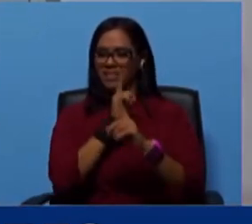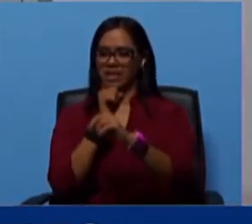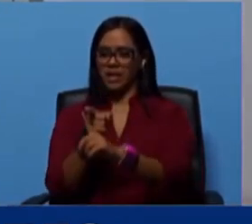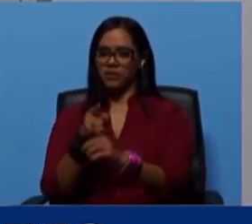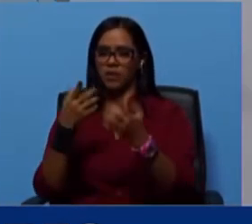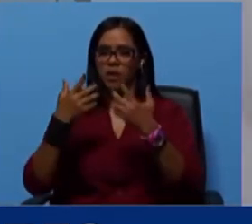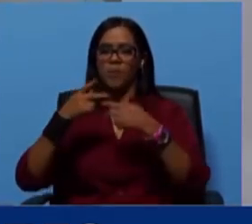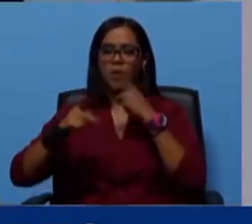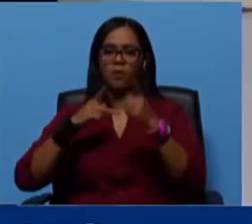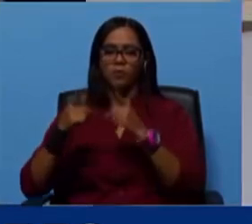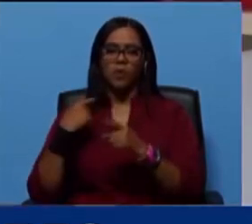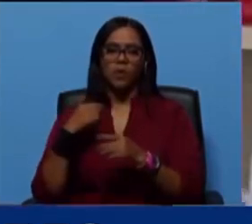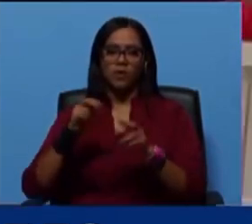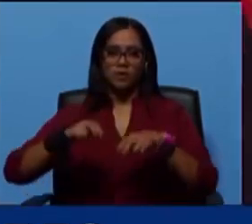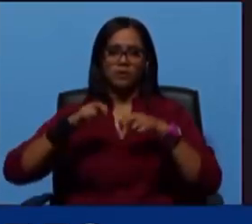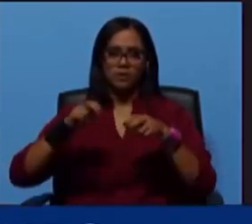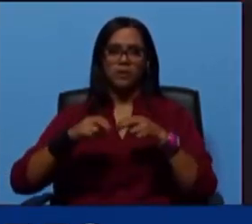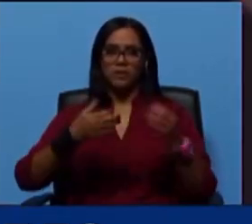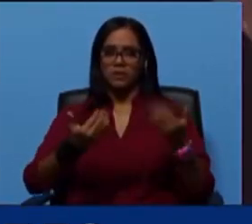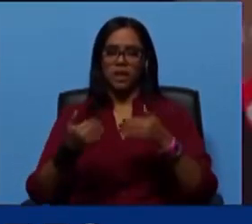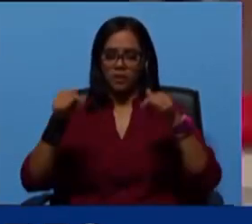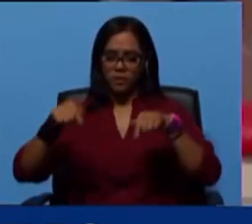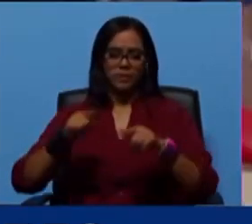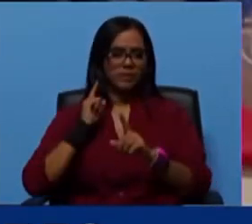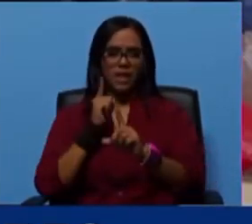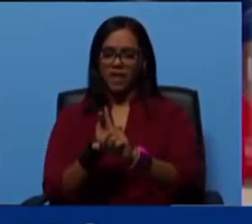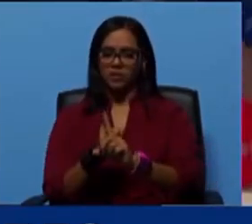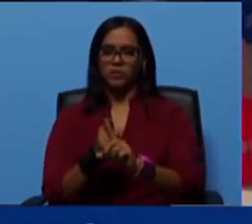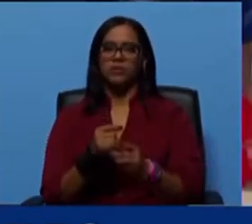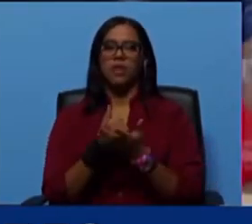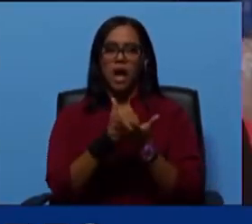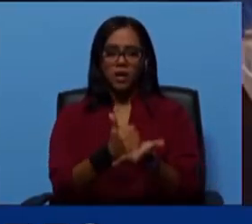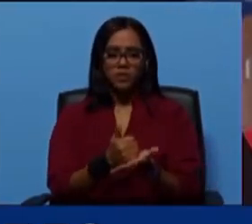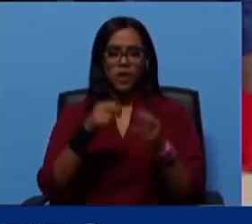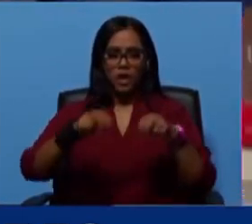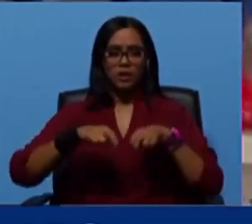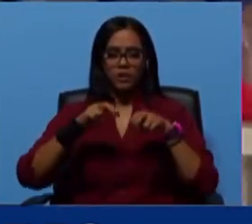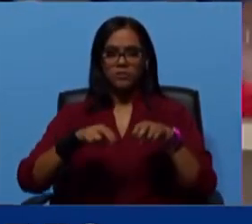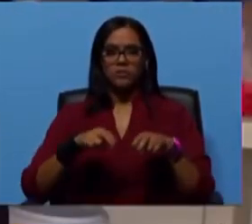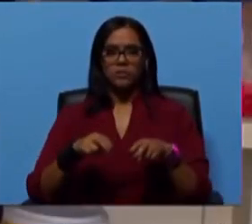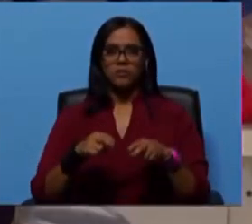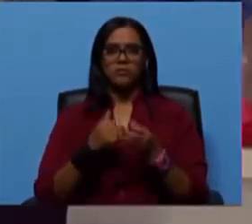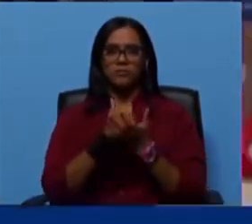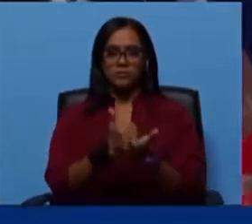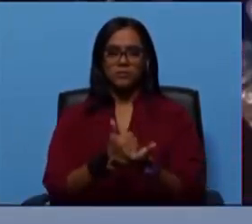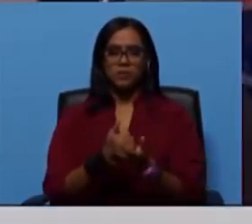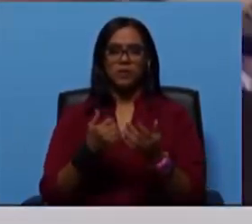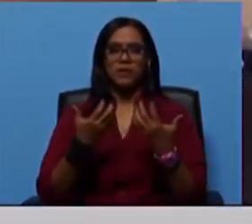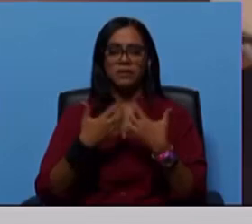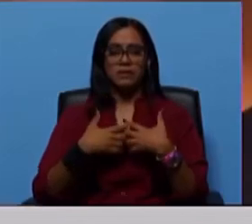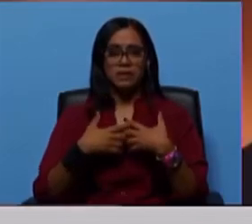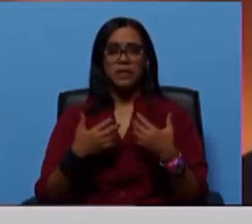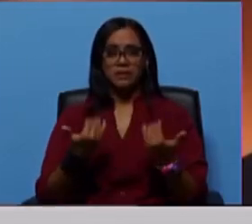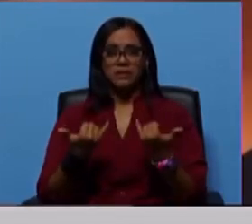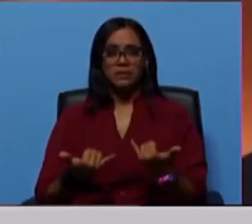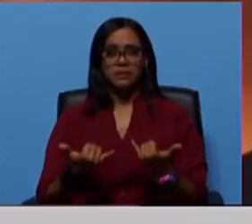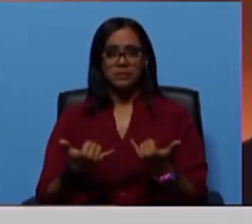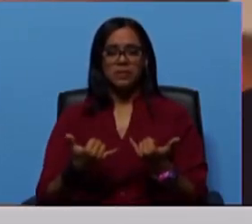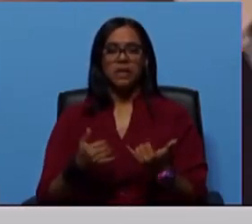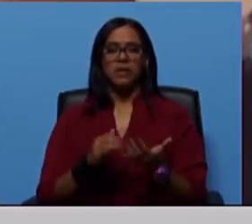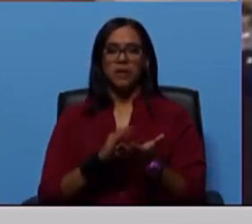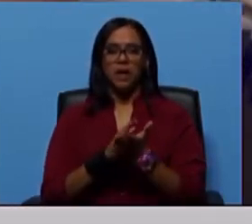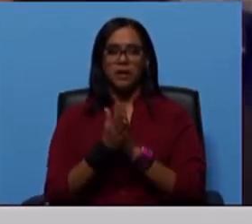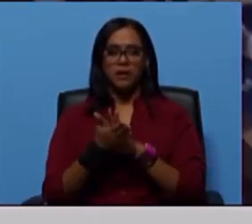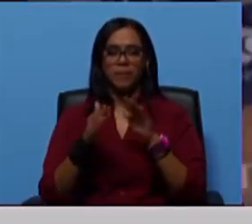que es el agricultor, y se trae todos estos productos de calidad. Entonces se beneficia al agricultor, se beneficia al bodeguero, porque ya nos acortamos allí por lo